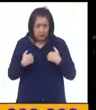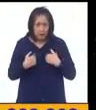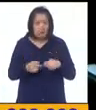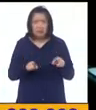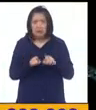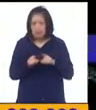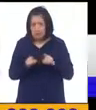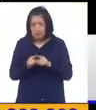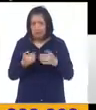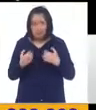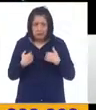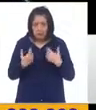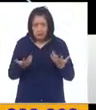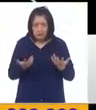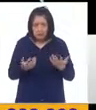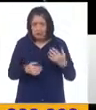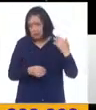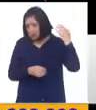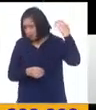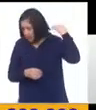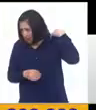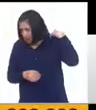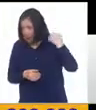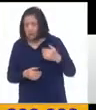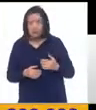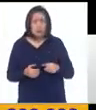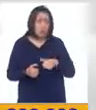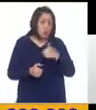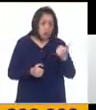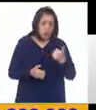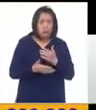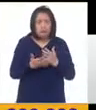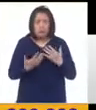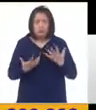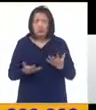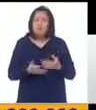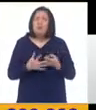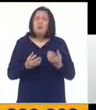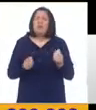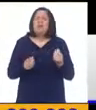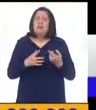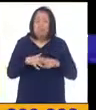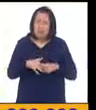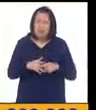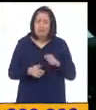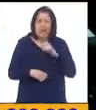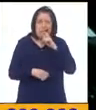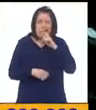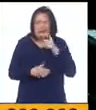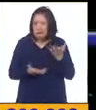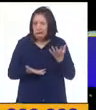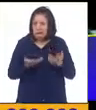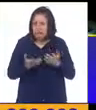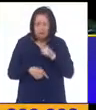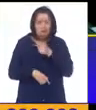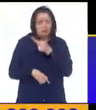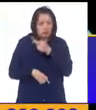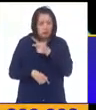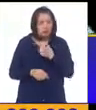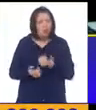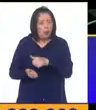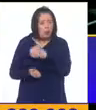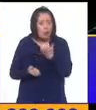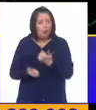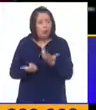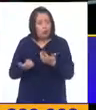tiene golpes también en la espalda y en otras partes de su cuerpo. Se inicia por un tema de celos, ¿no? Probablemente tú estás con alguien, estás con